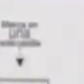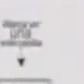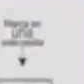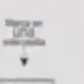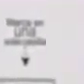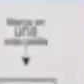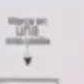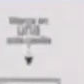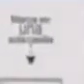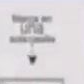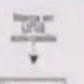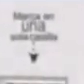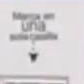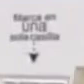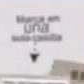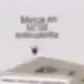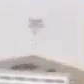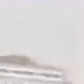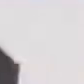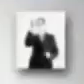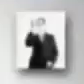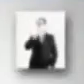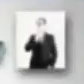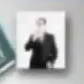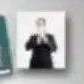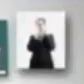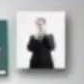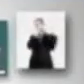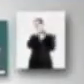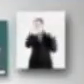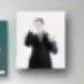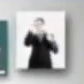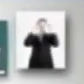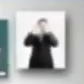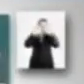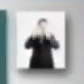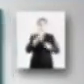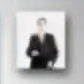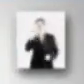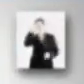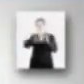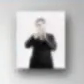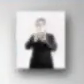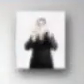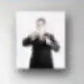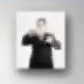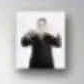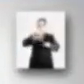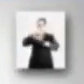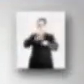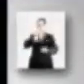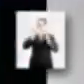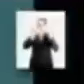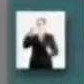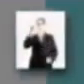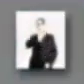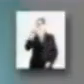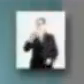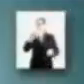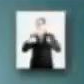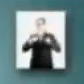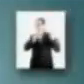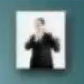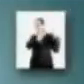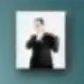democracia. Hoy día no tengo partido político, pero voy a ser siempre militante de la democracia como no una forma de